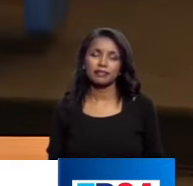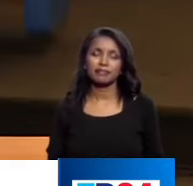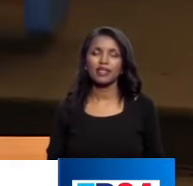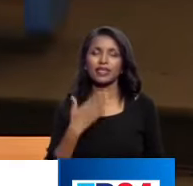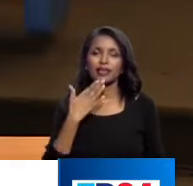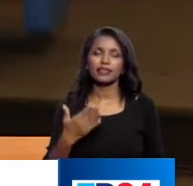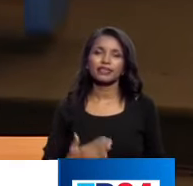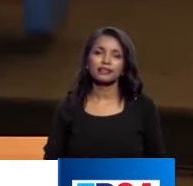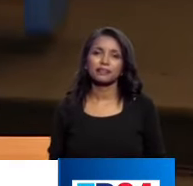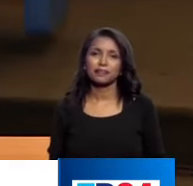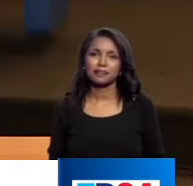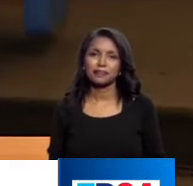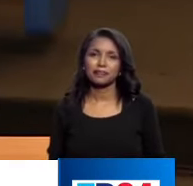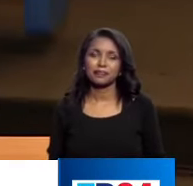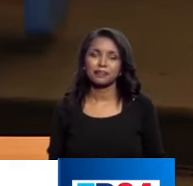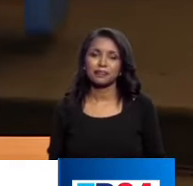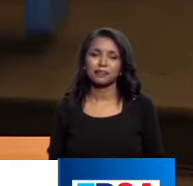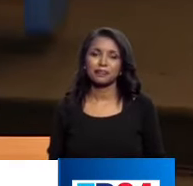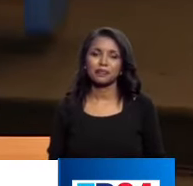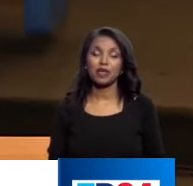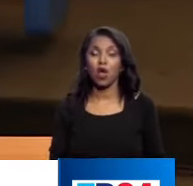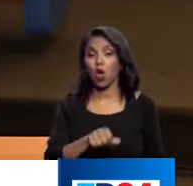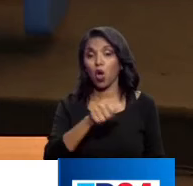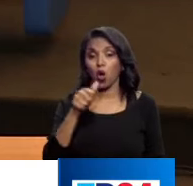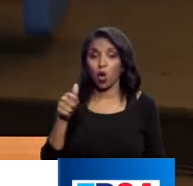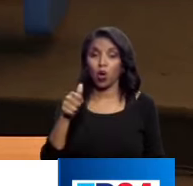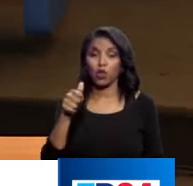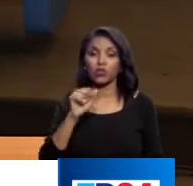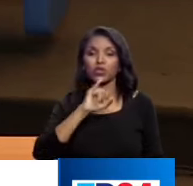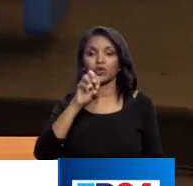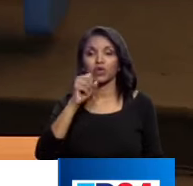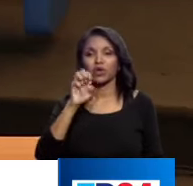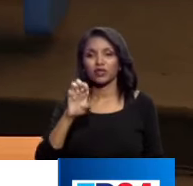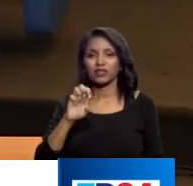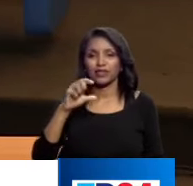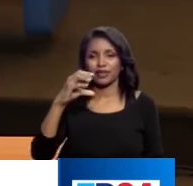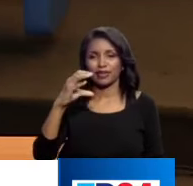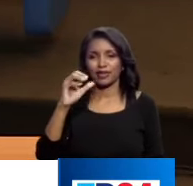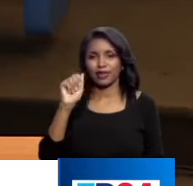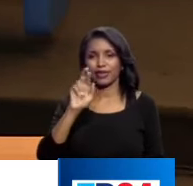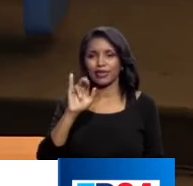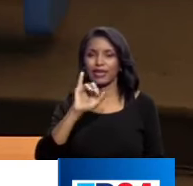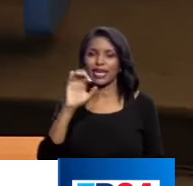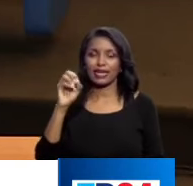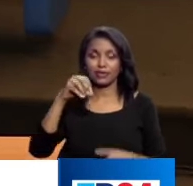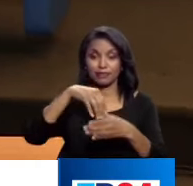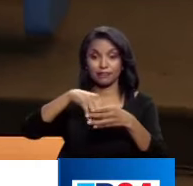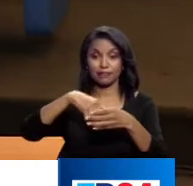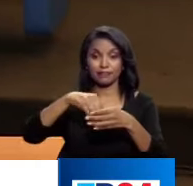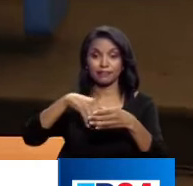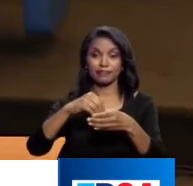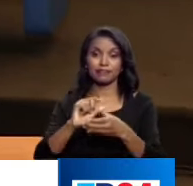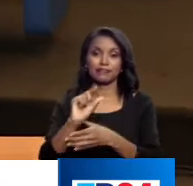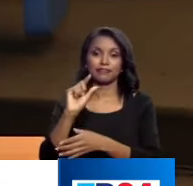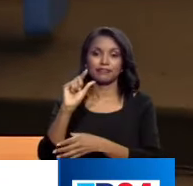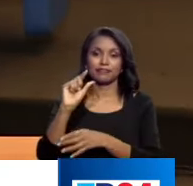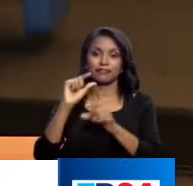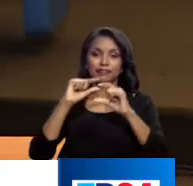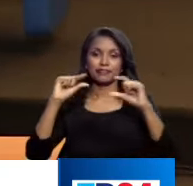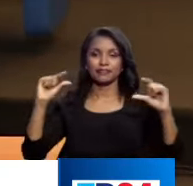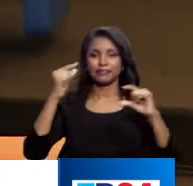Agradecemos al señor Melitón Arrocha. Vamos ahora, el turno le corresponde a José Gabriel Carrizo. Su pregunta será la siguiente.